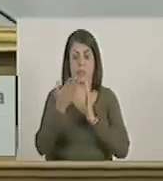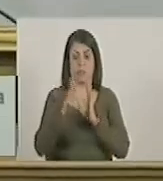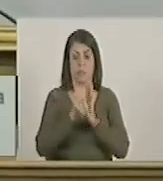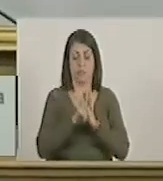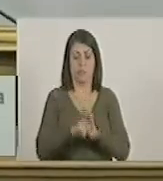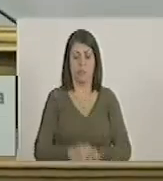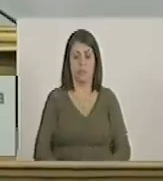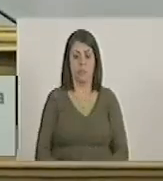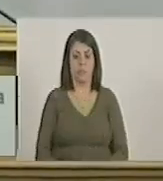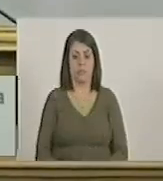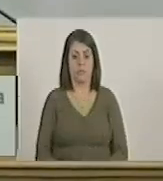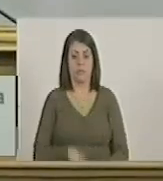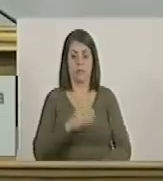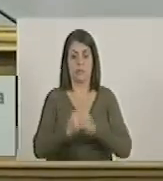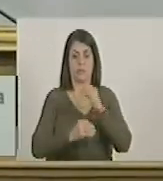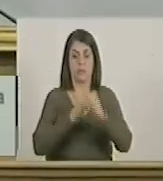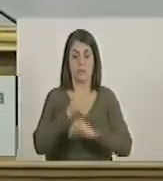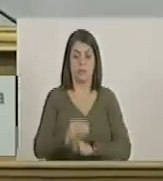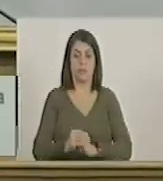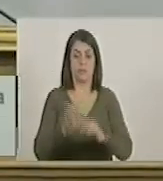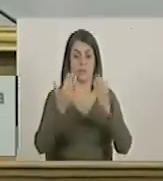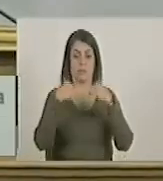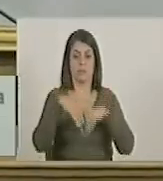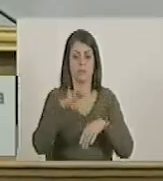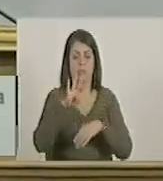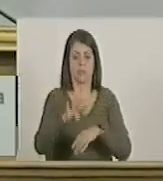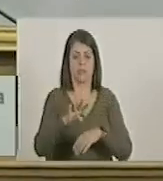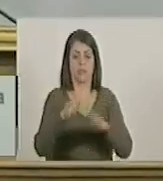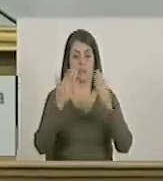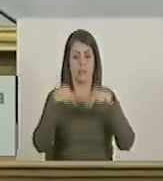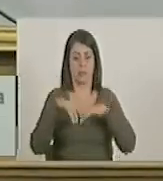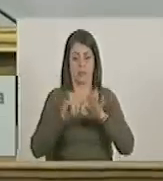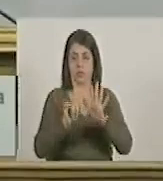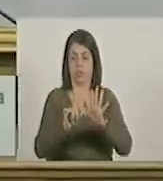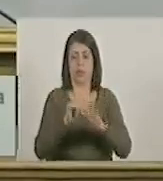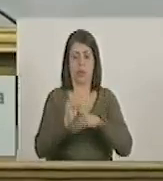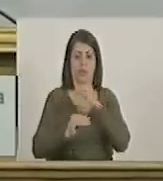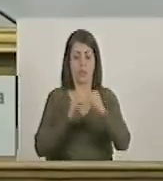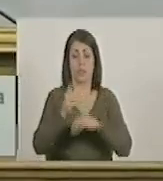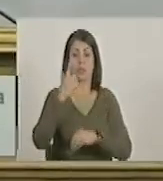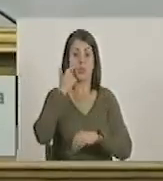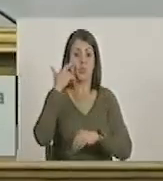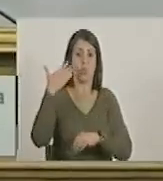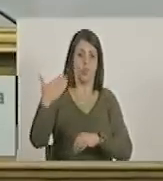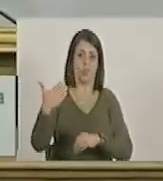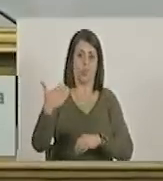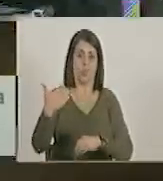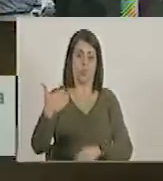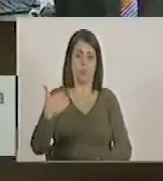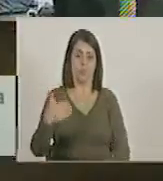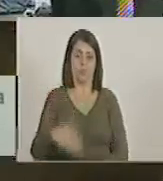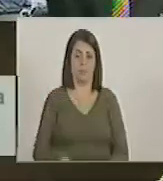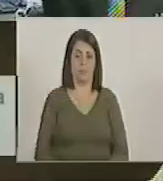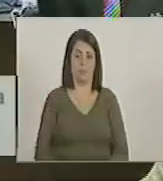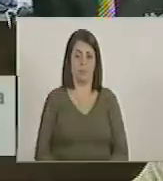modificaciones realizadas en el numeral 4 y en el numeral 6, hacerlo con la señal de costumbre,